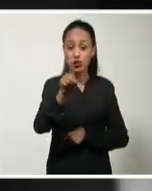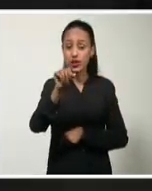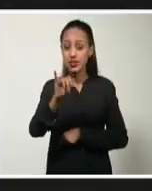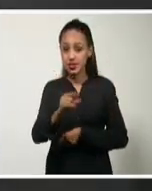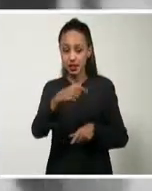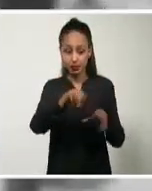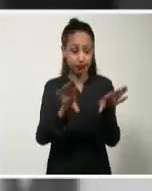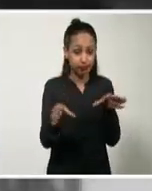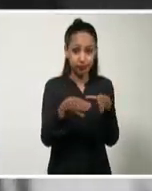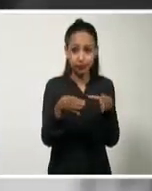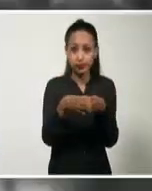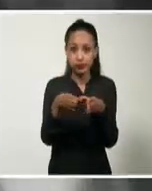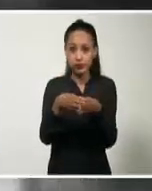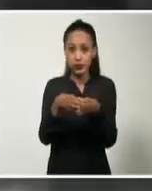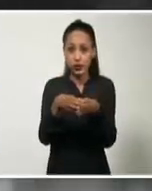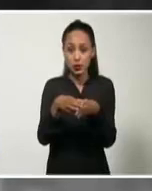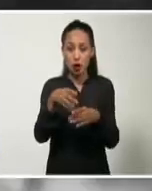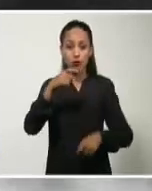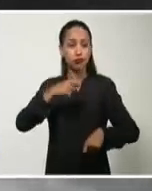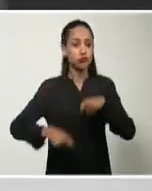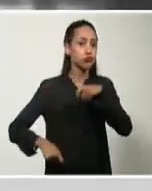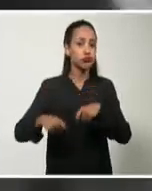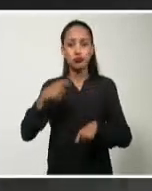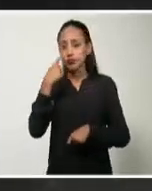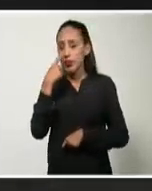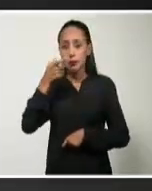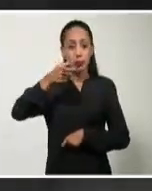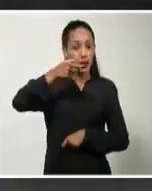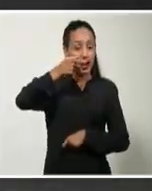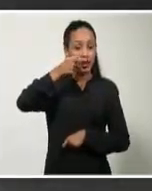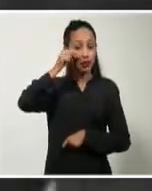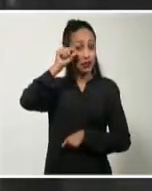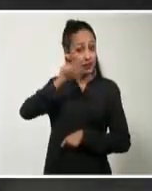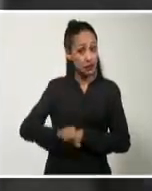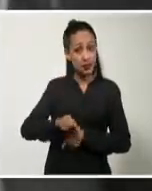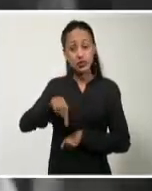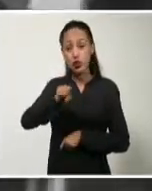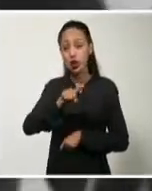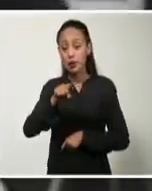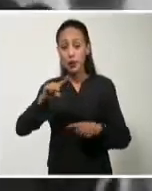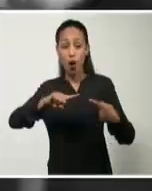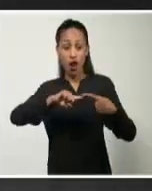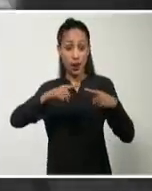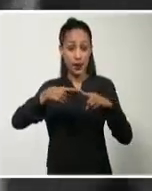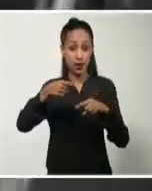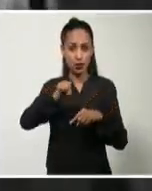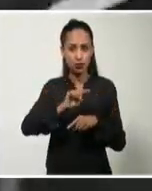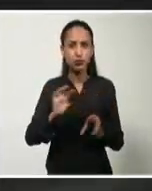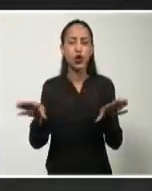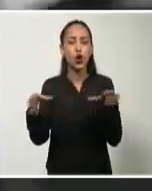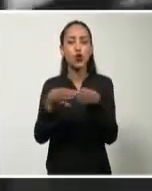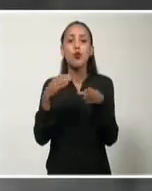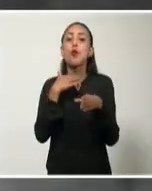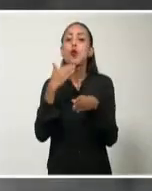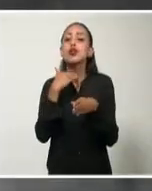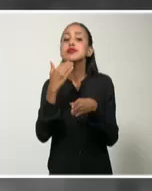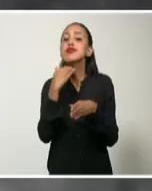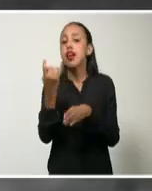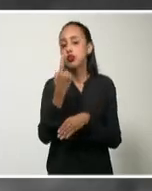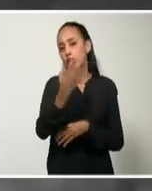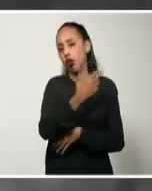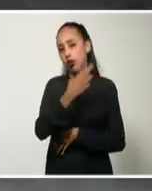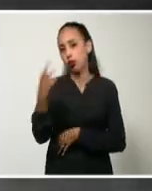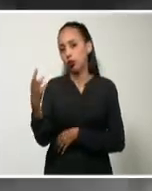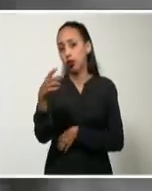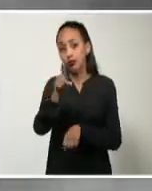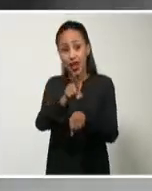la exploración para detectar la posición del enemigo mientras avanza el batallón de la Policía Nacional Revolucionaria. Un tanque